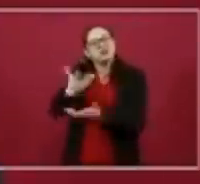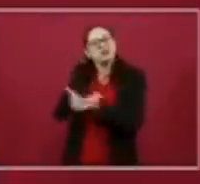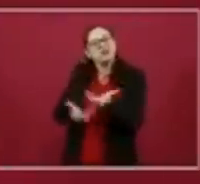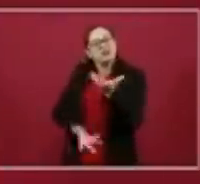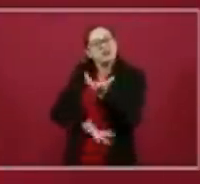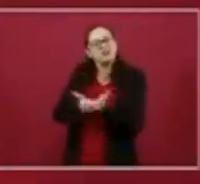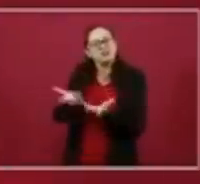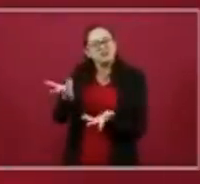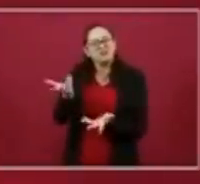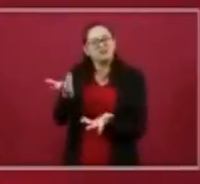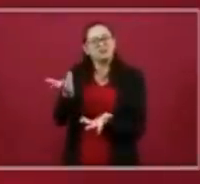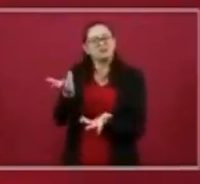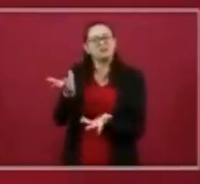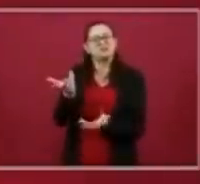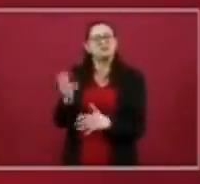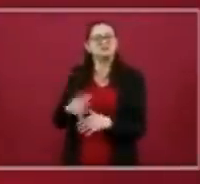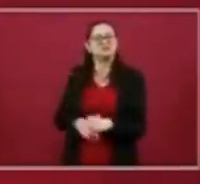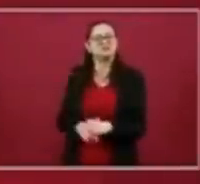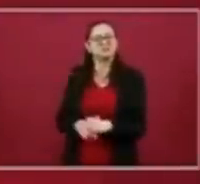de